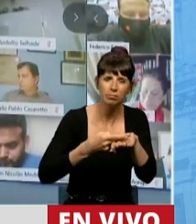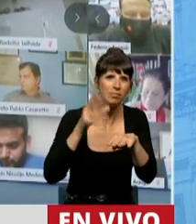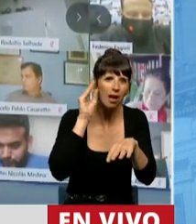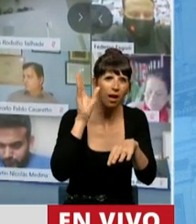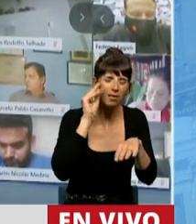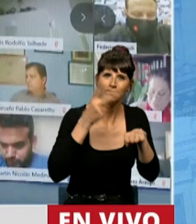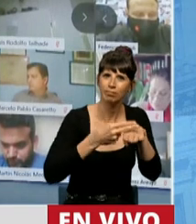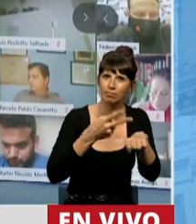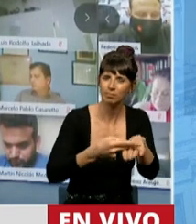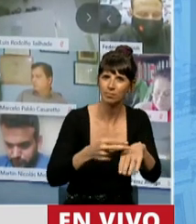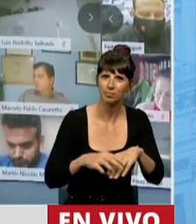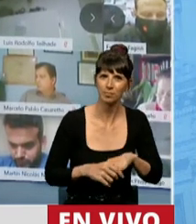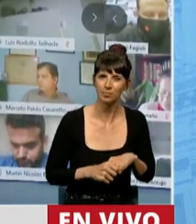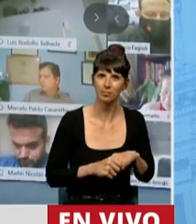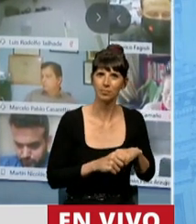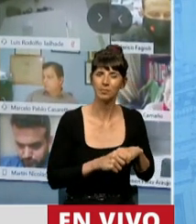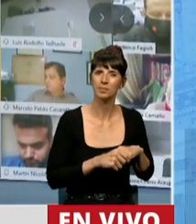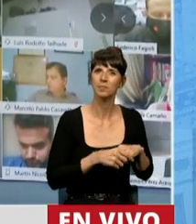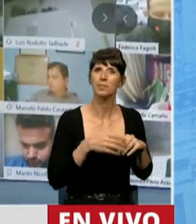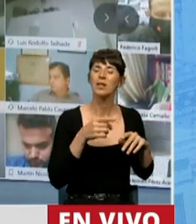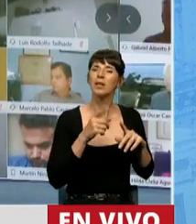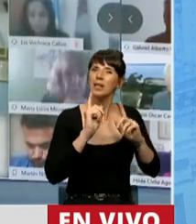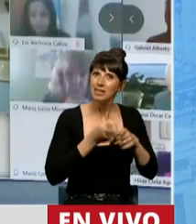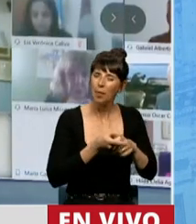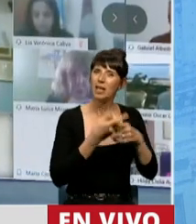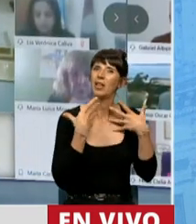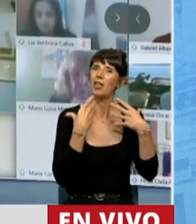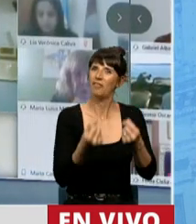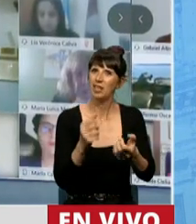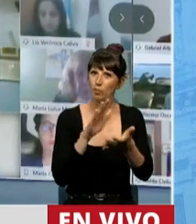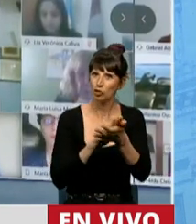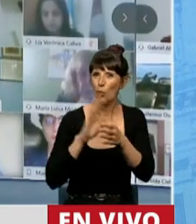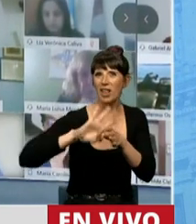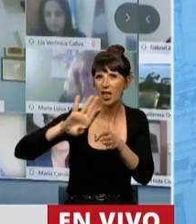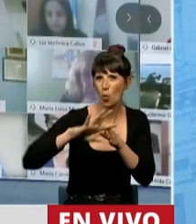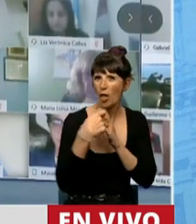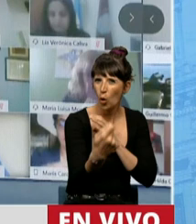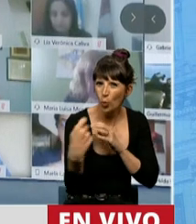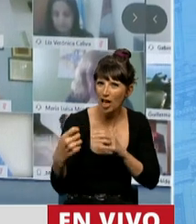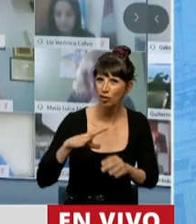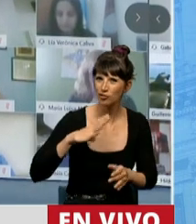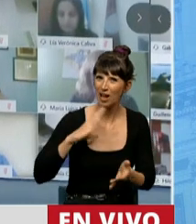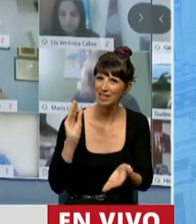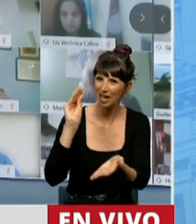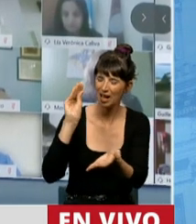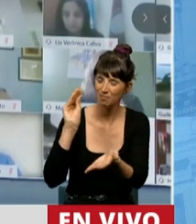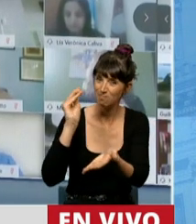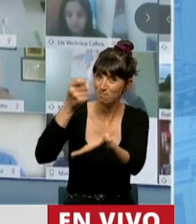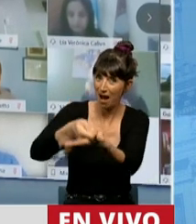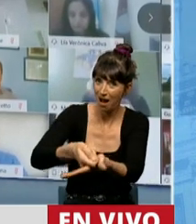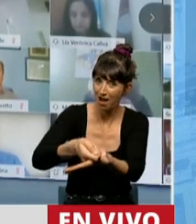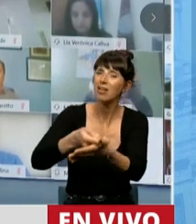también incluso a los de la reparación histórica Porque con este aseguramos a esos jubilados que van a seguir